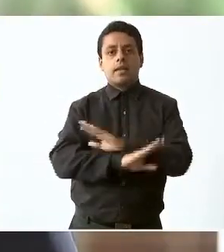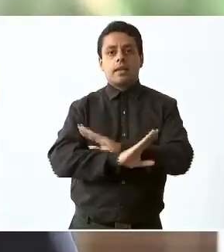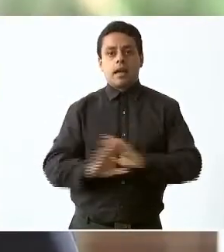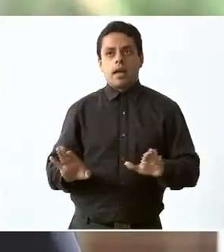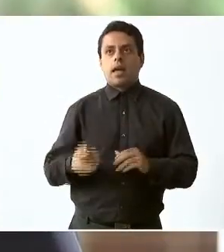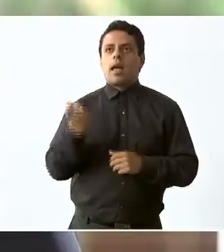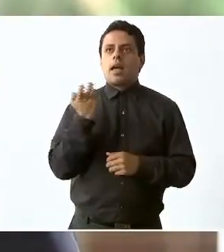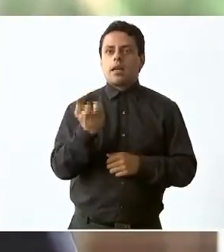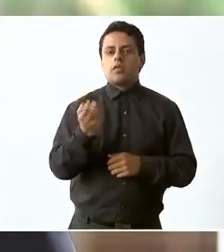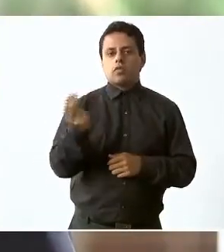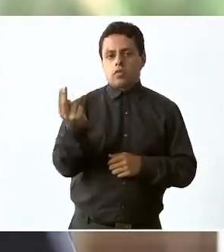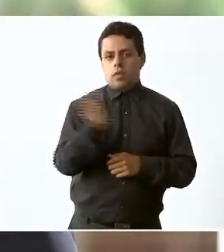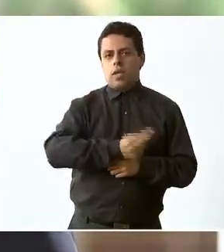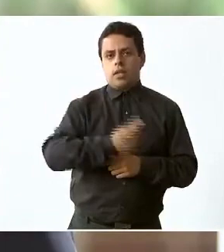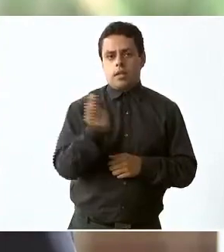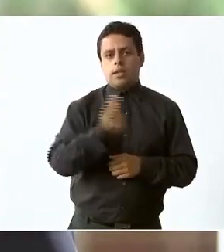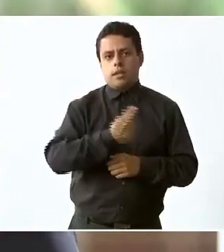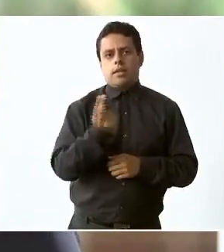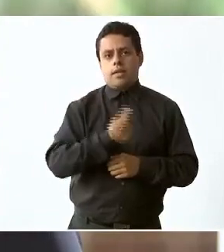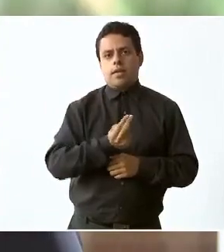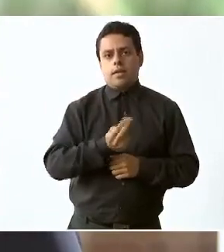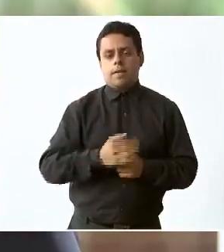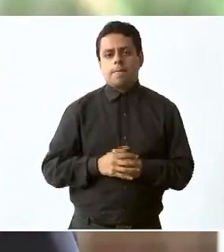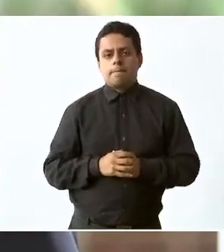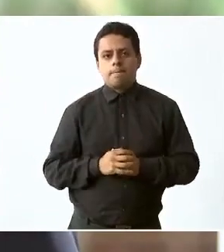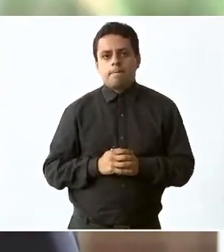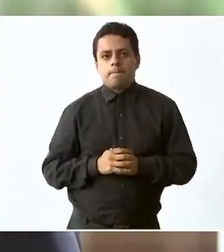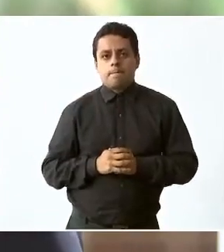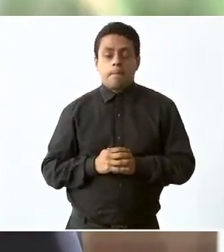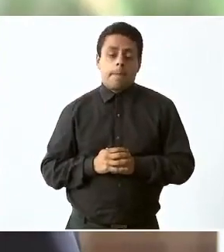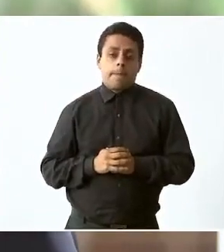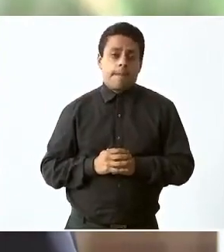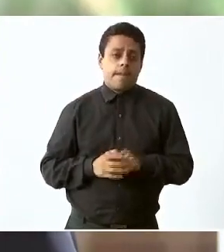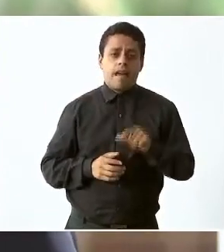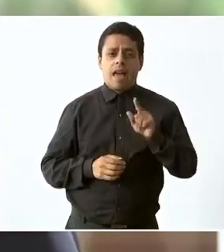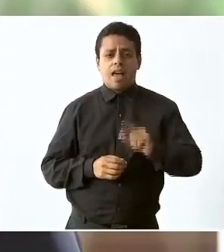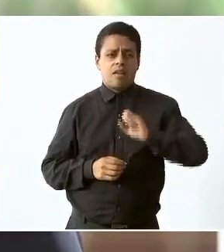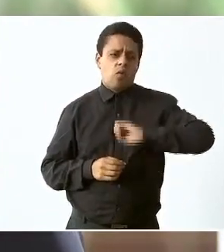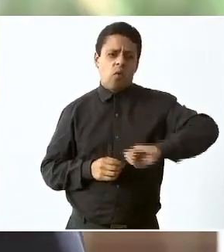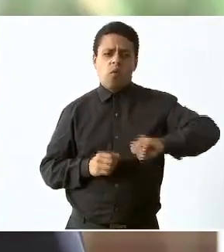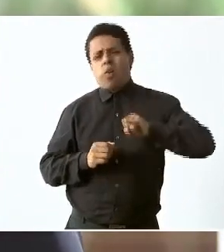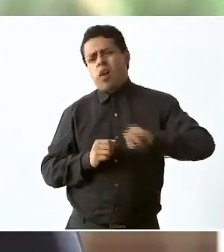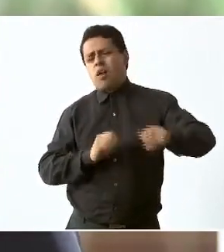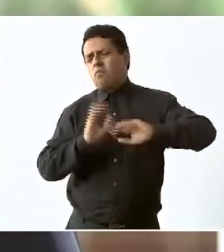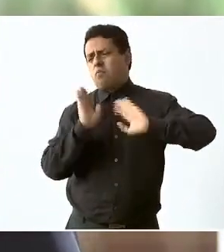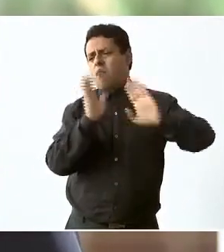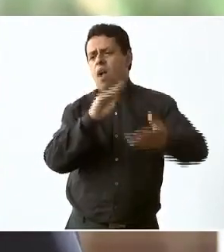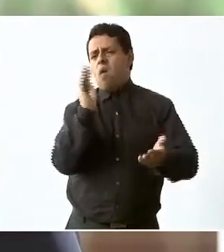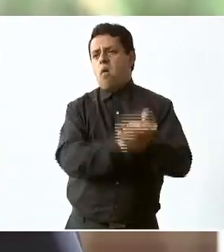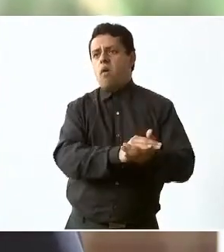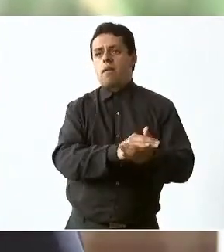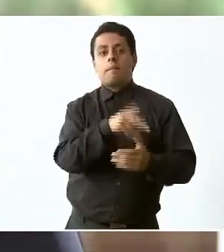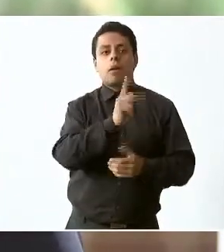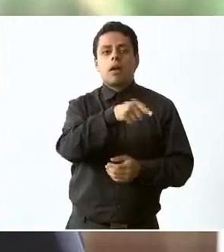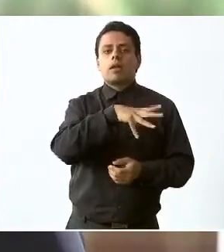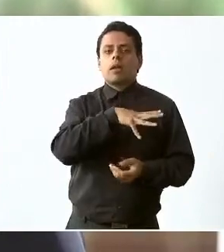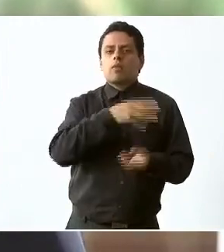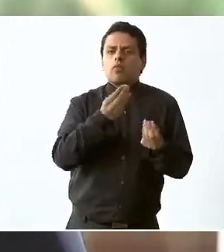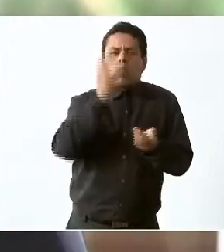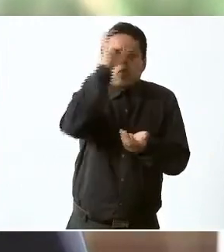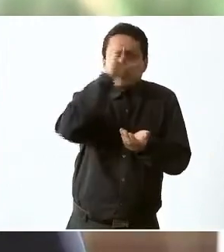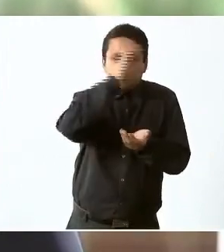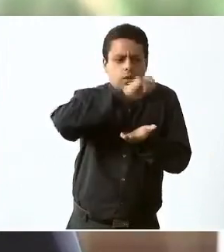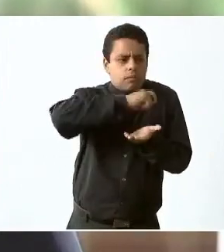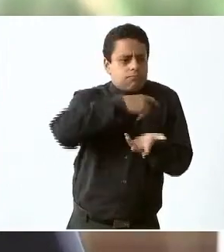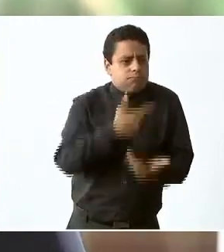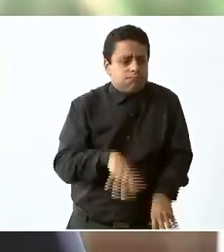esta época se construye en el país. Donde hay más marginación y olvido es donde más riqueza cultural se encuentra.